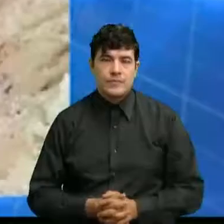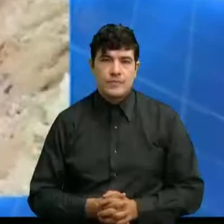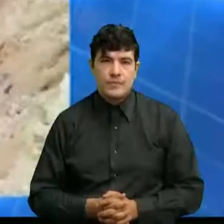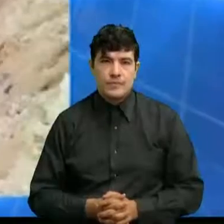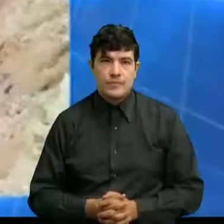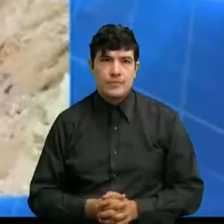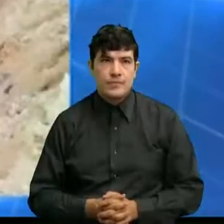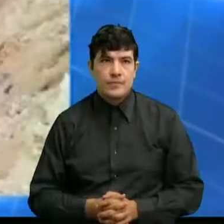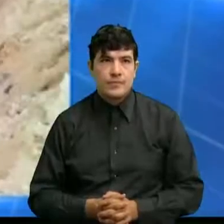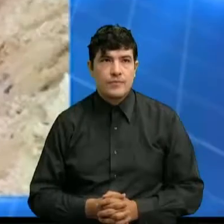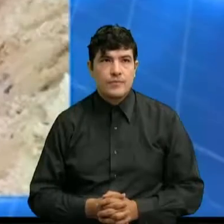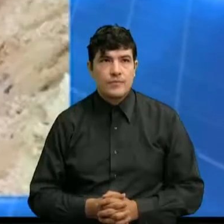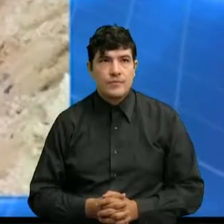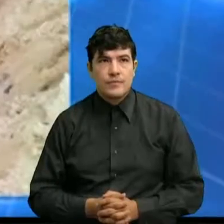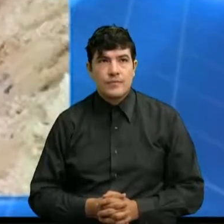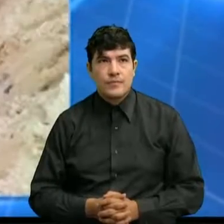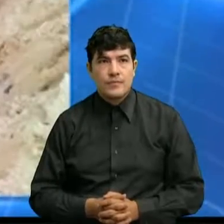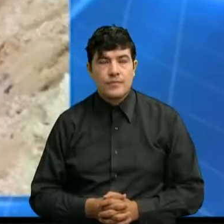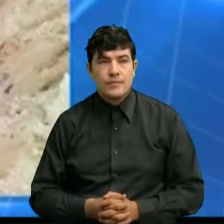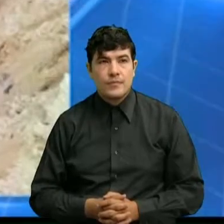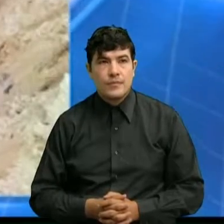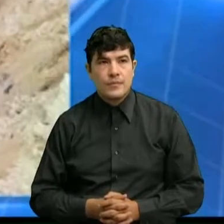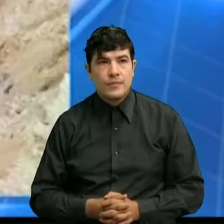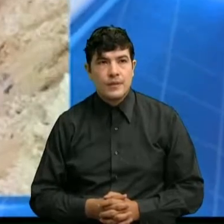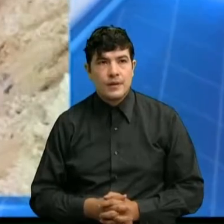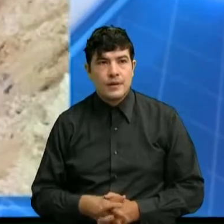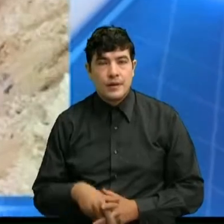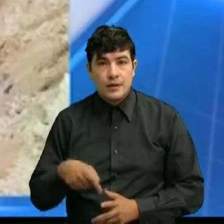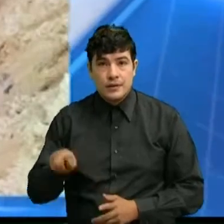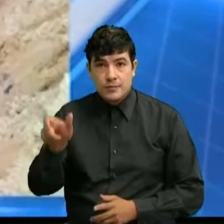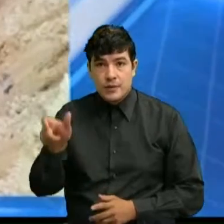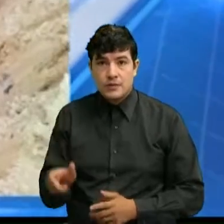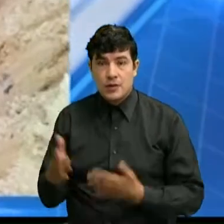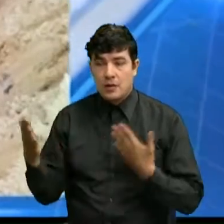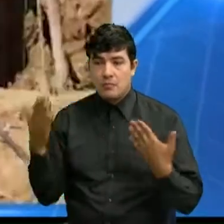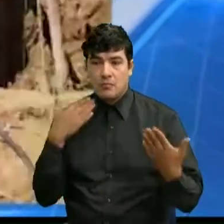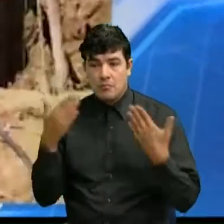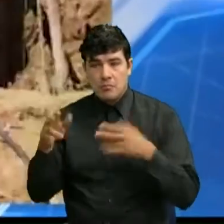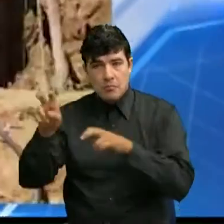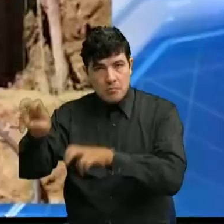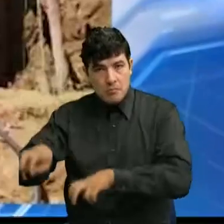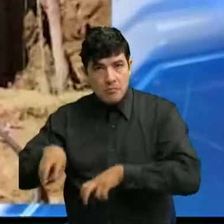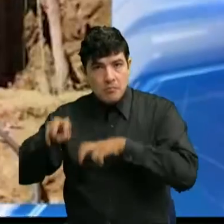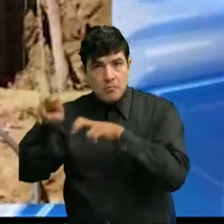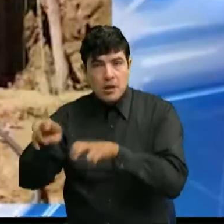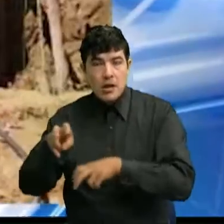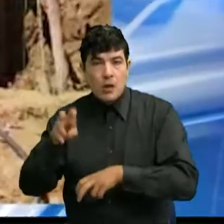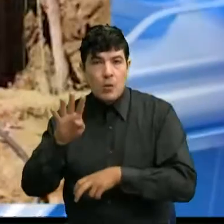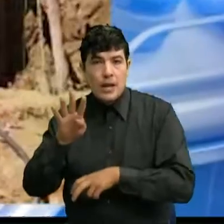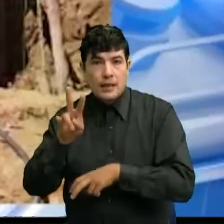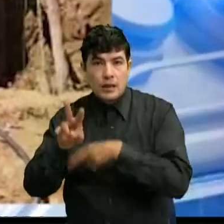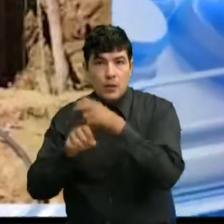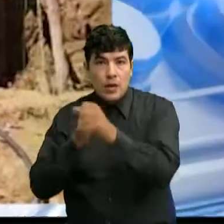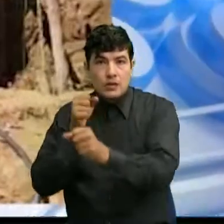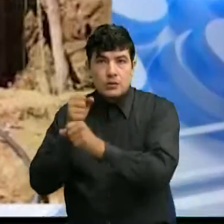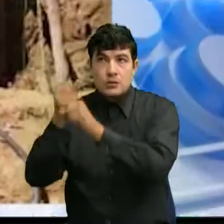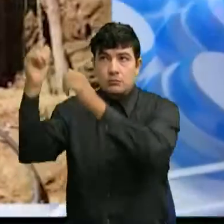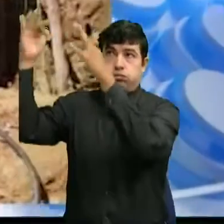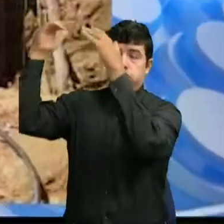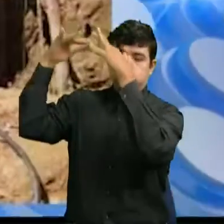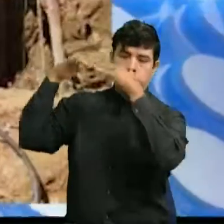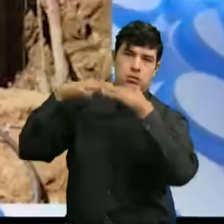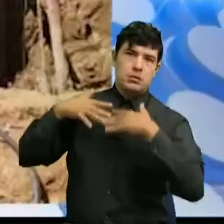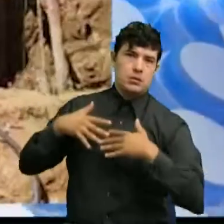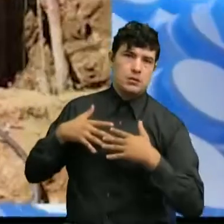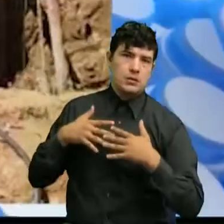Un campesino de 42 años de edad que se dedicaba a trabajos de minería artesanal quedó atrapado en un socavón y luego perdió